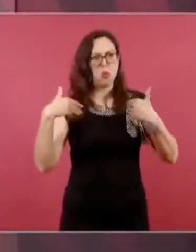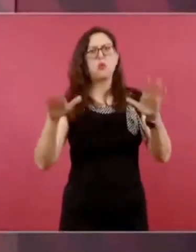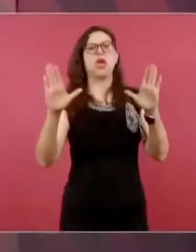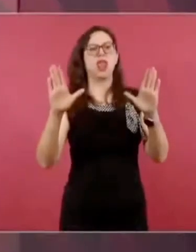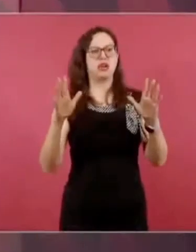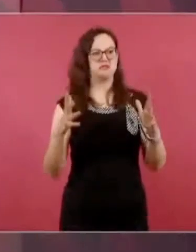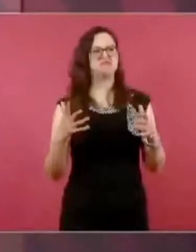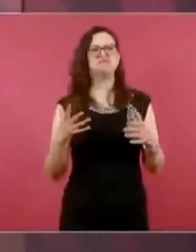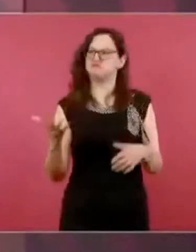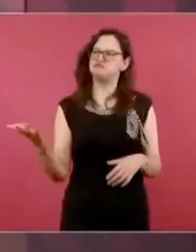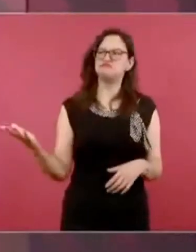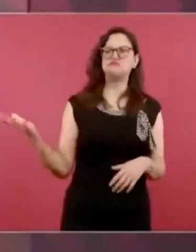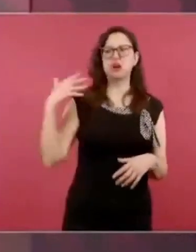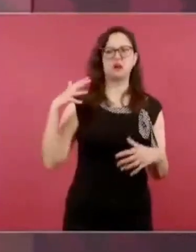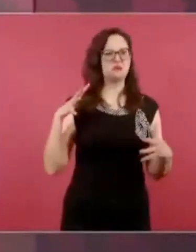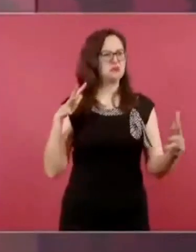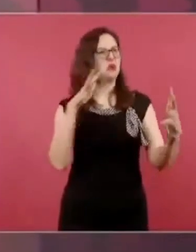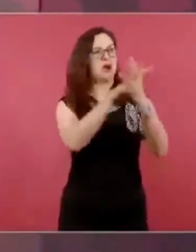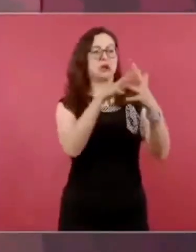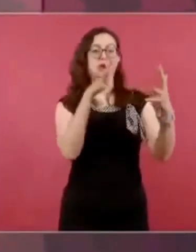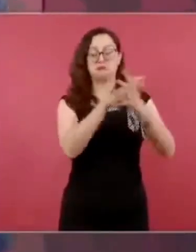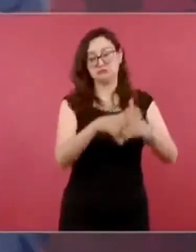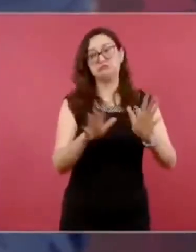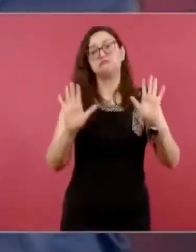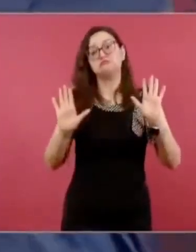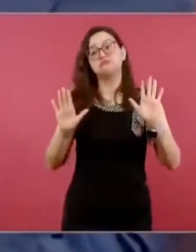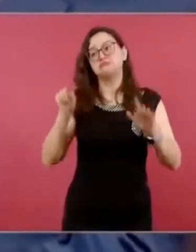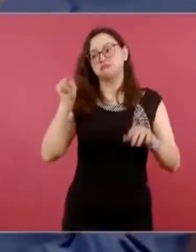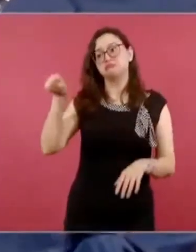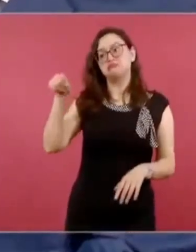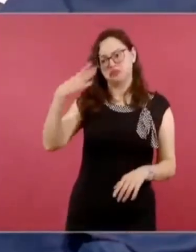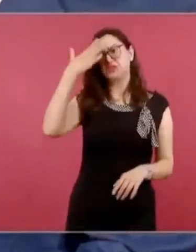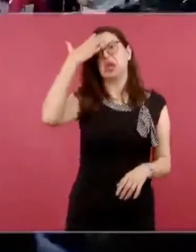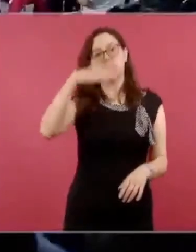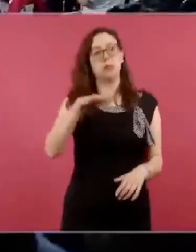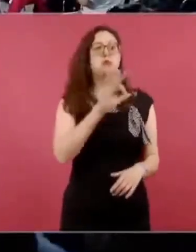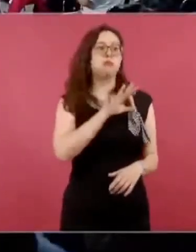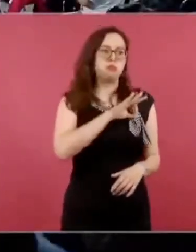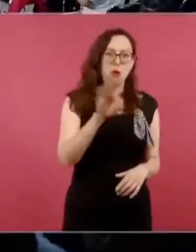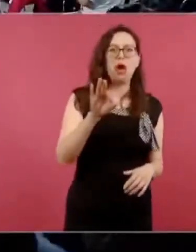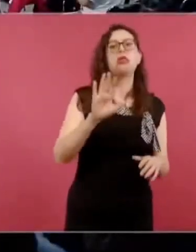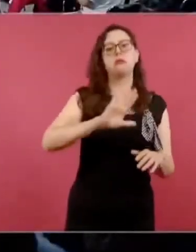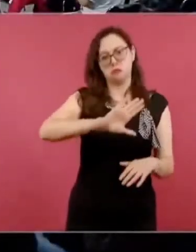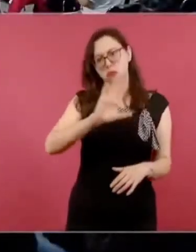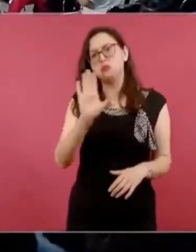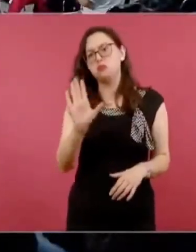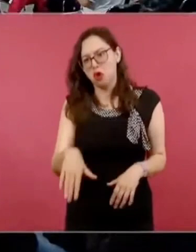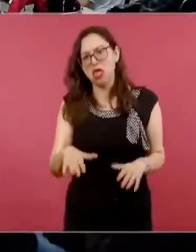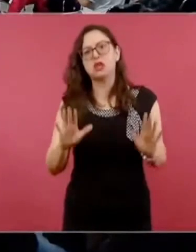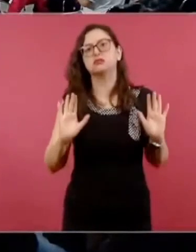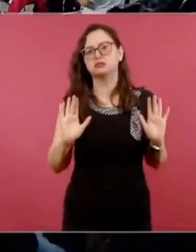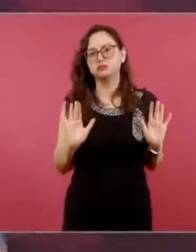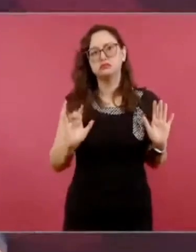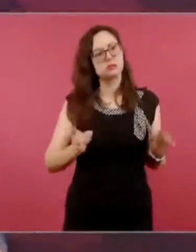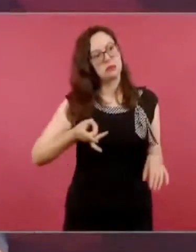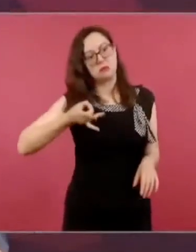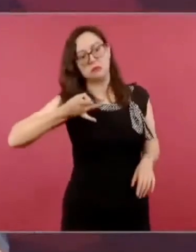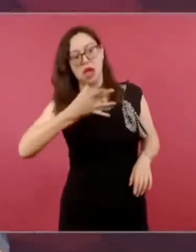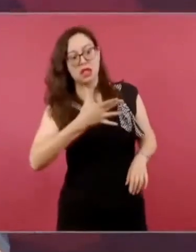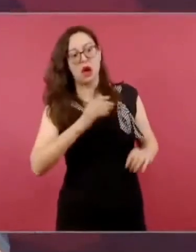pero un hombre que lucha de manera pacífica y que no quiere